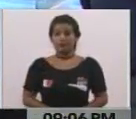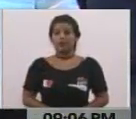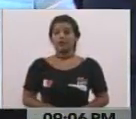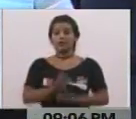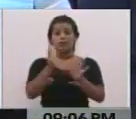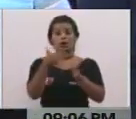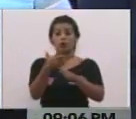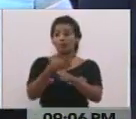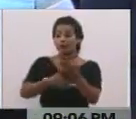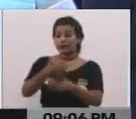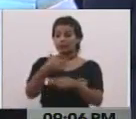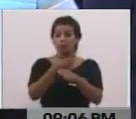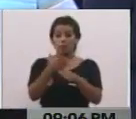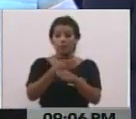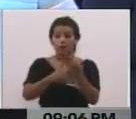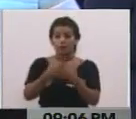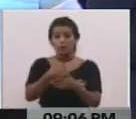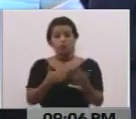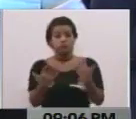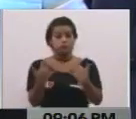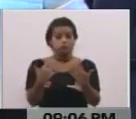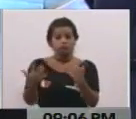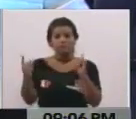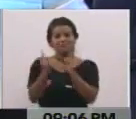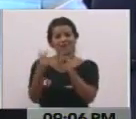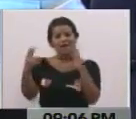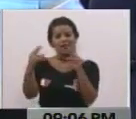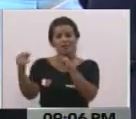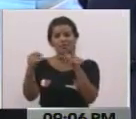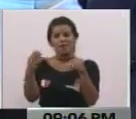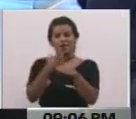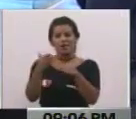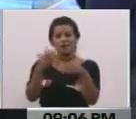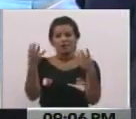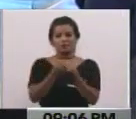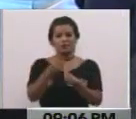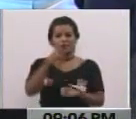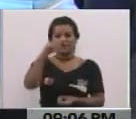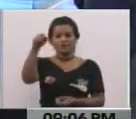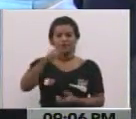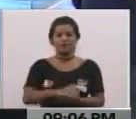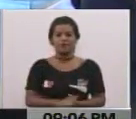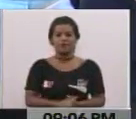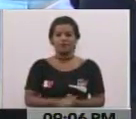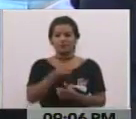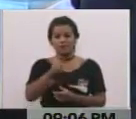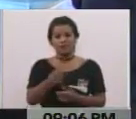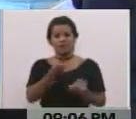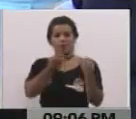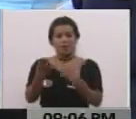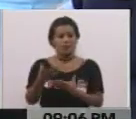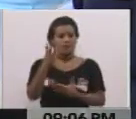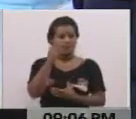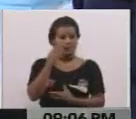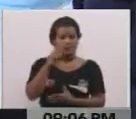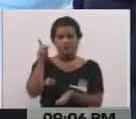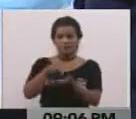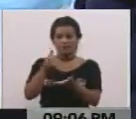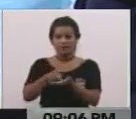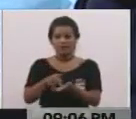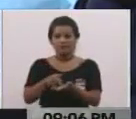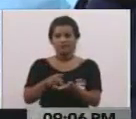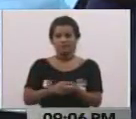compartía un encuentro ameno con el jefe de Estado, compartía experiencias de lo que había sido su participación en los Juegos de